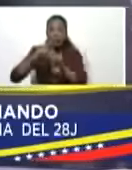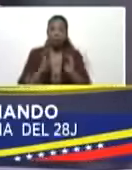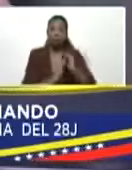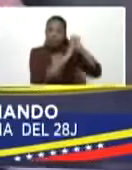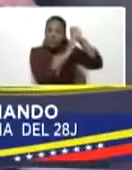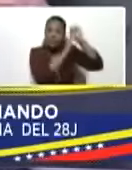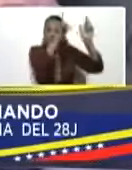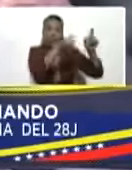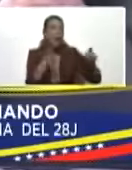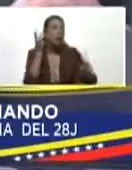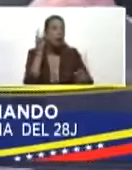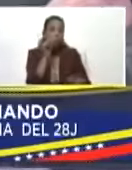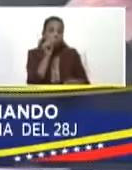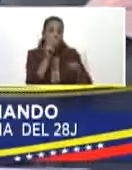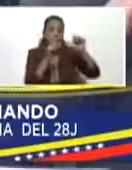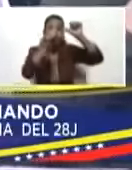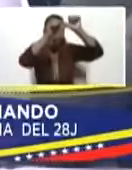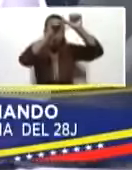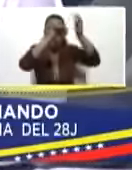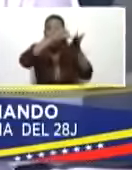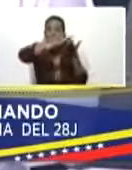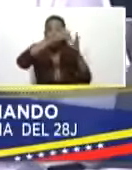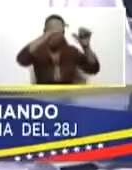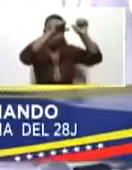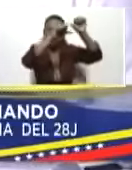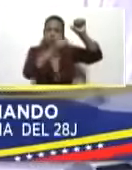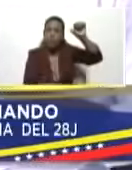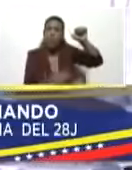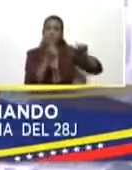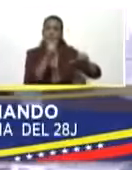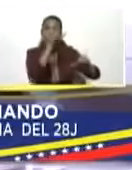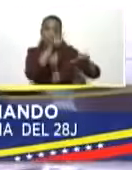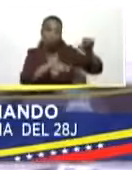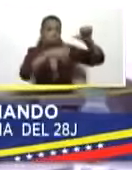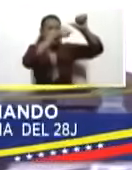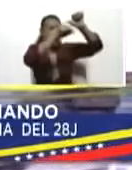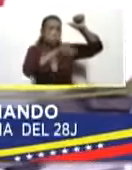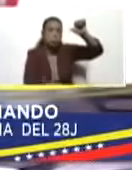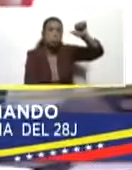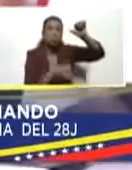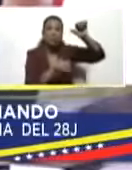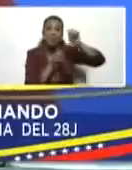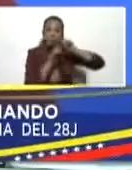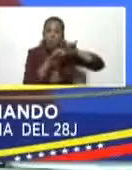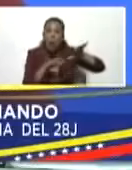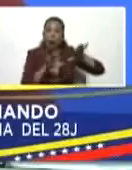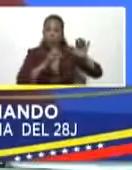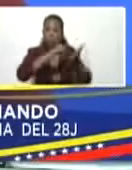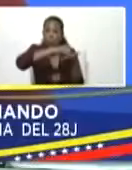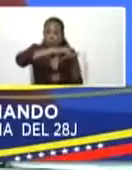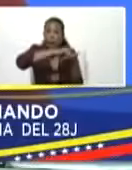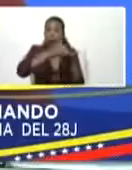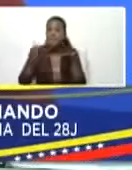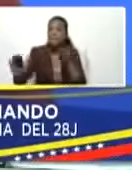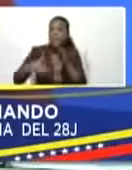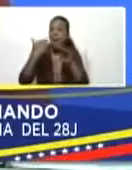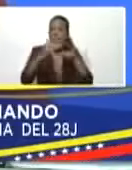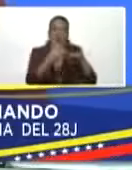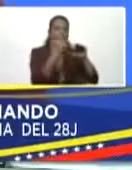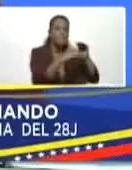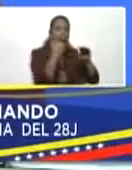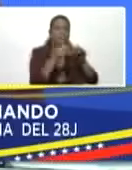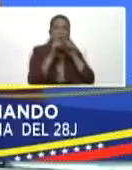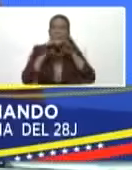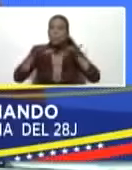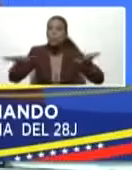jefa un grupo de WhatsApp, de manera inmediata, es requisito indispensable. Y a través de ese grupo de WhatsApp recibirá y